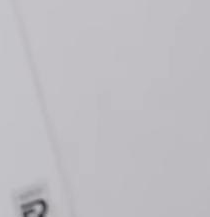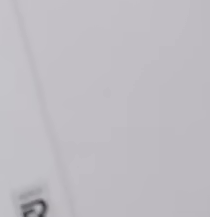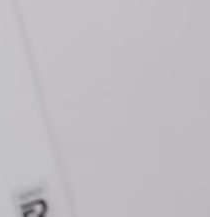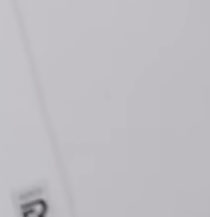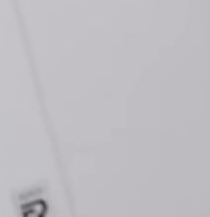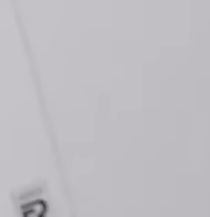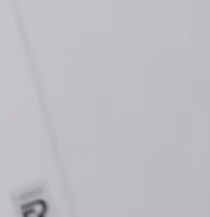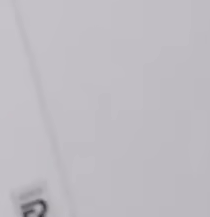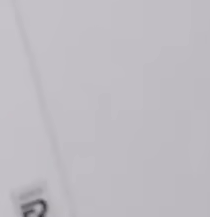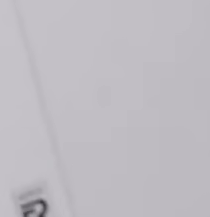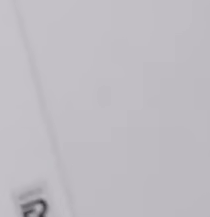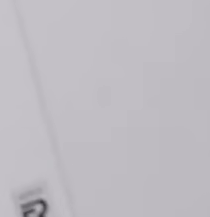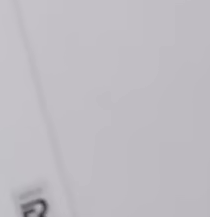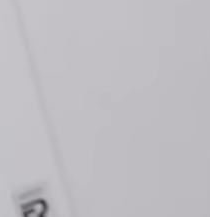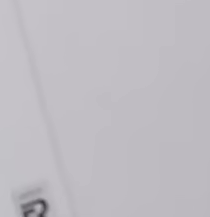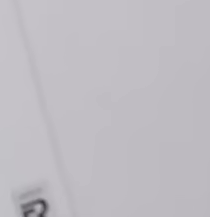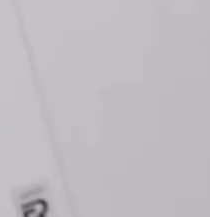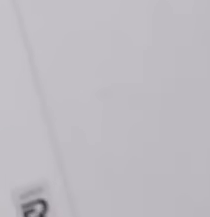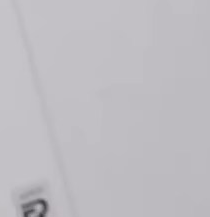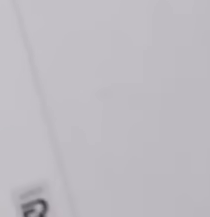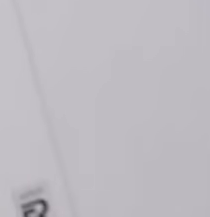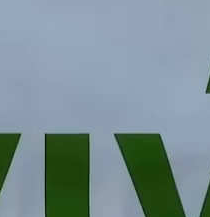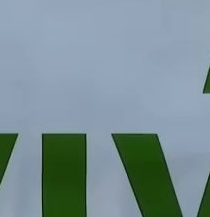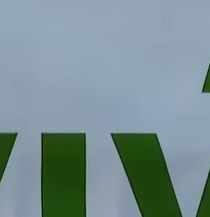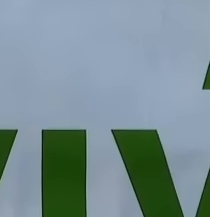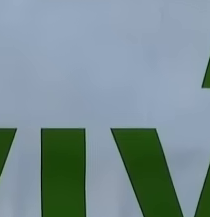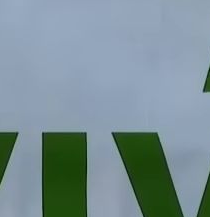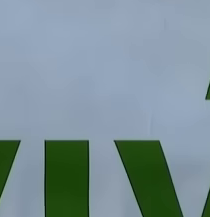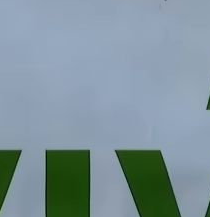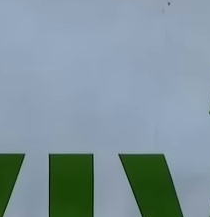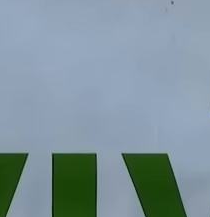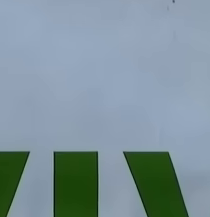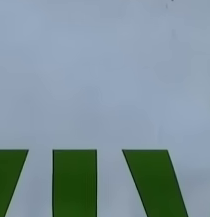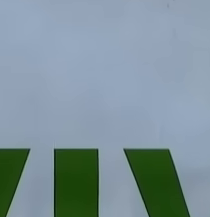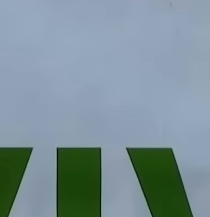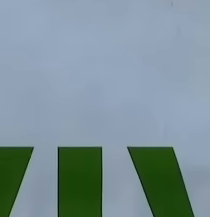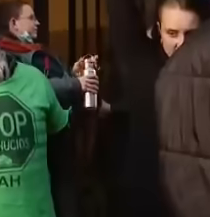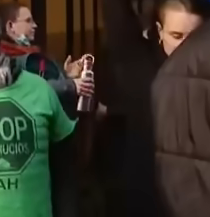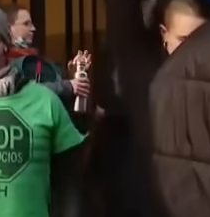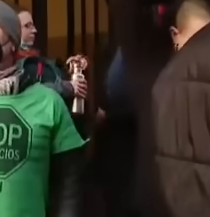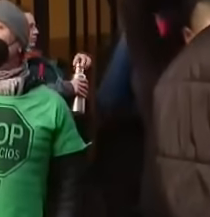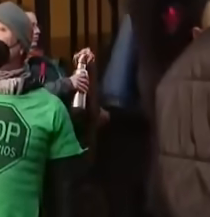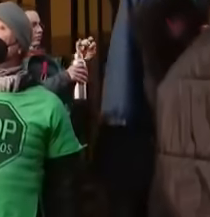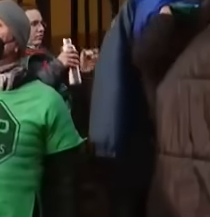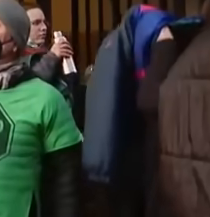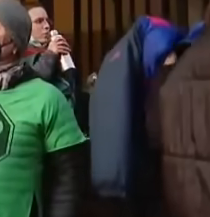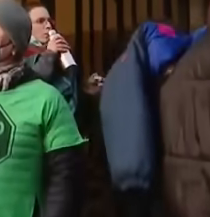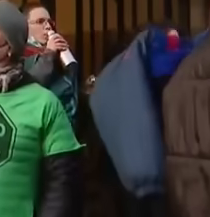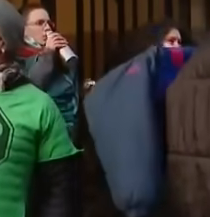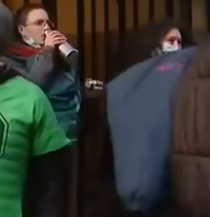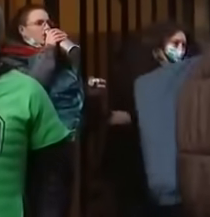10% en los tres primeros meses del próximo año también se prorroga el llamado escudo social de ayudas a las